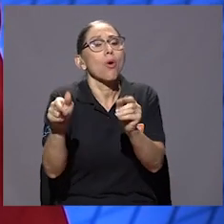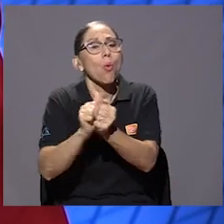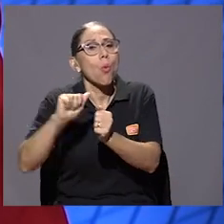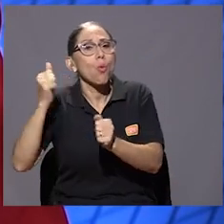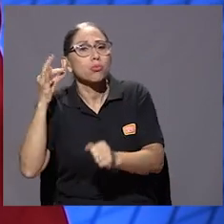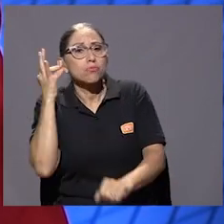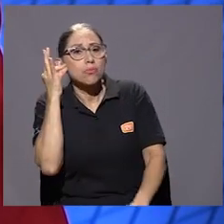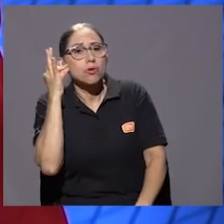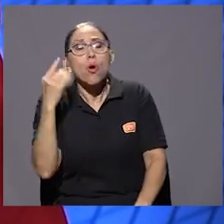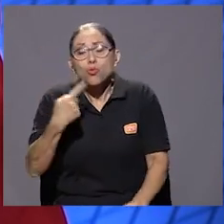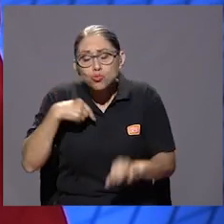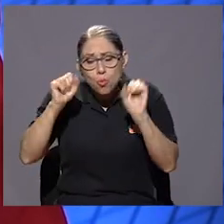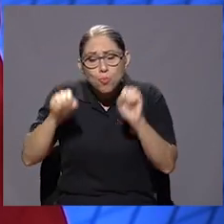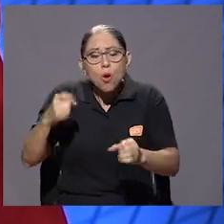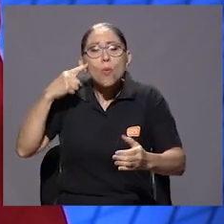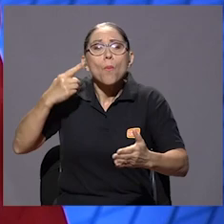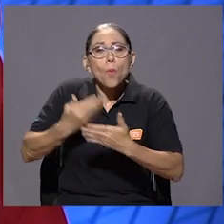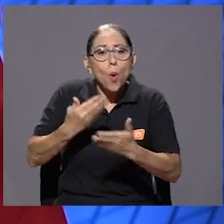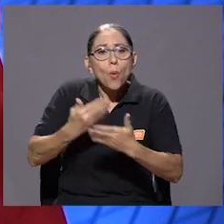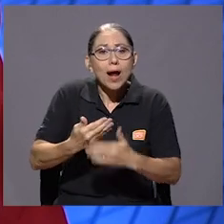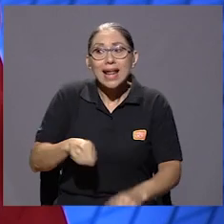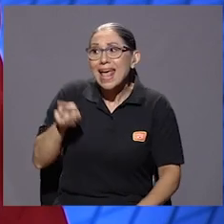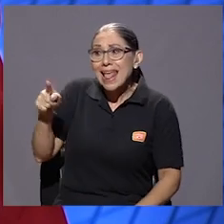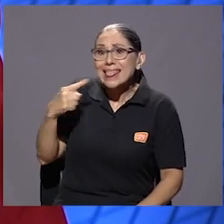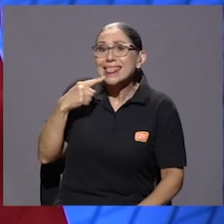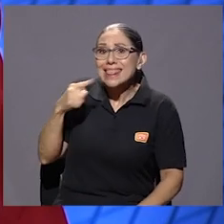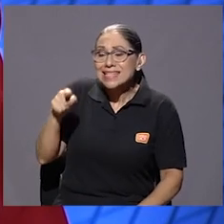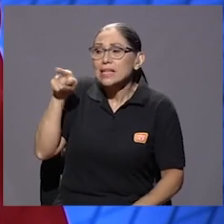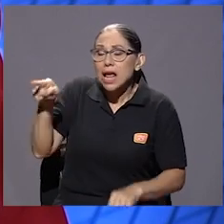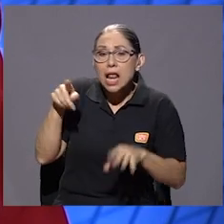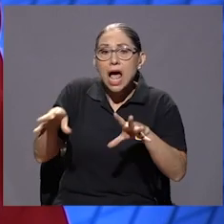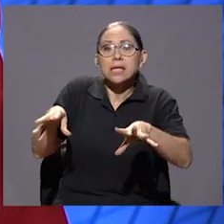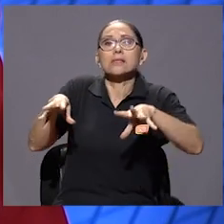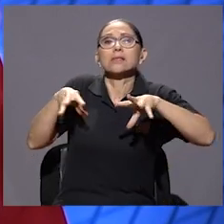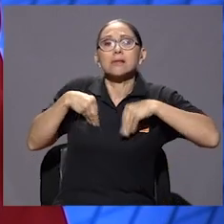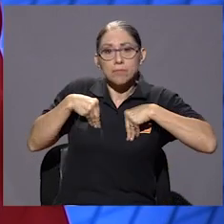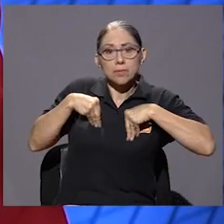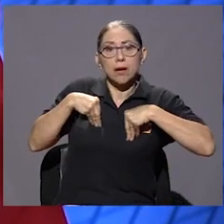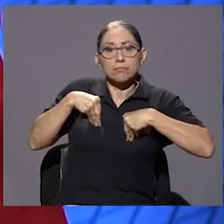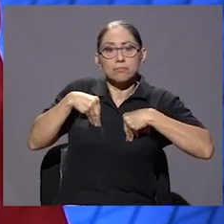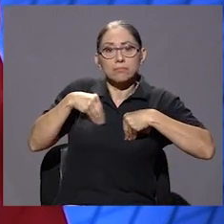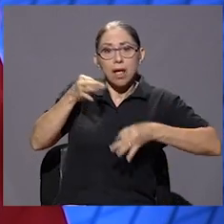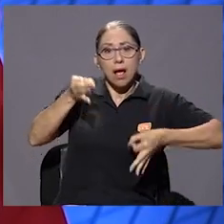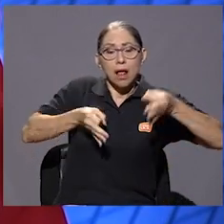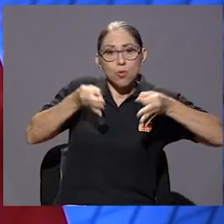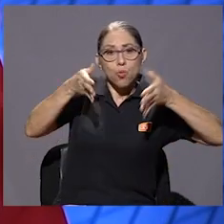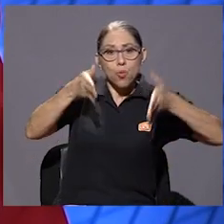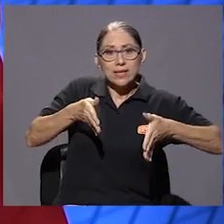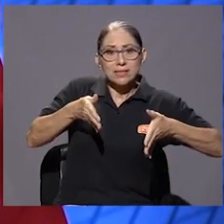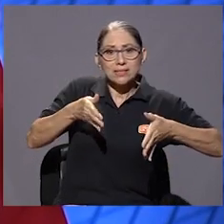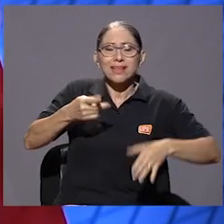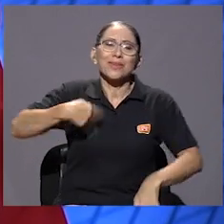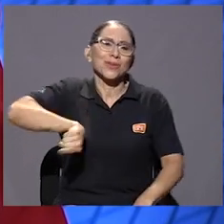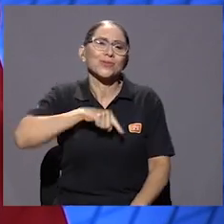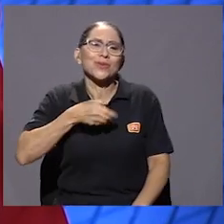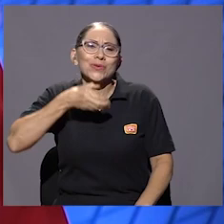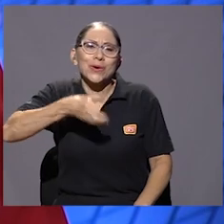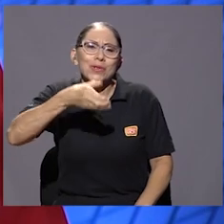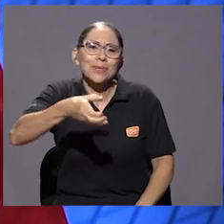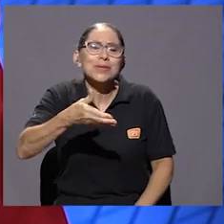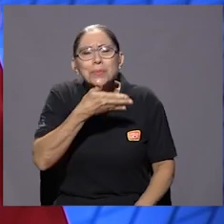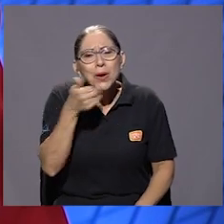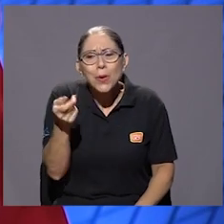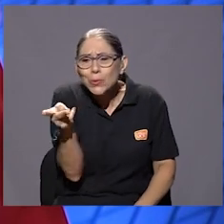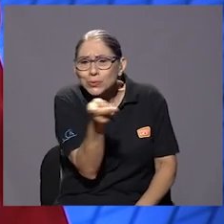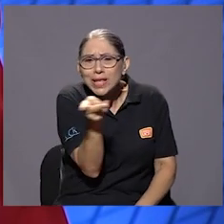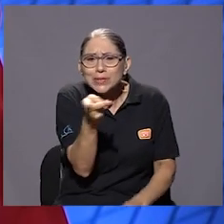probar. Y él dice que él acepta delante del juez. Y lo que le recomendábamos nosotros era, traten de divorciarse